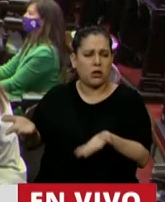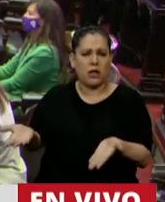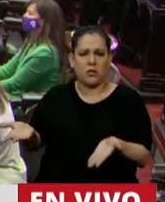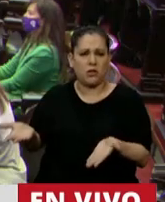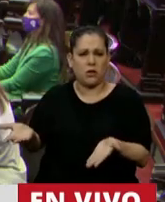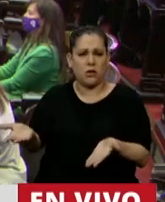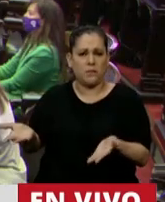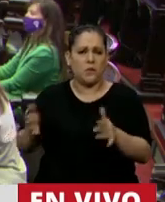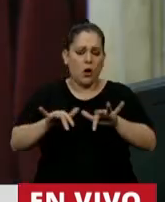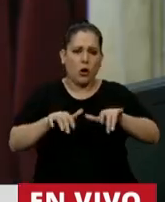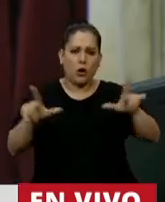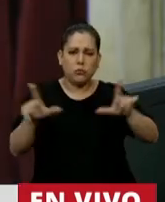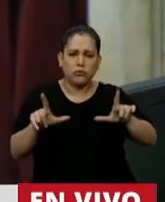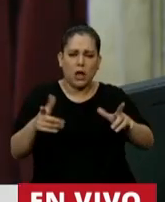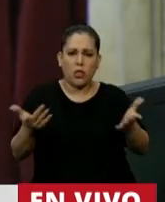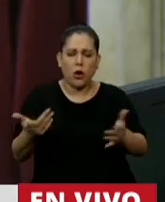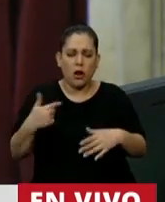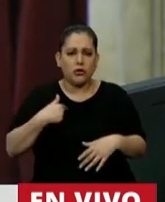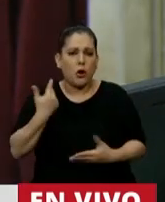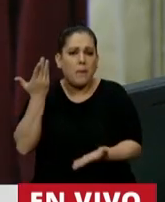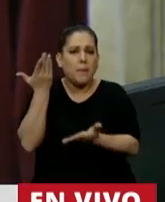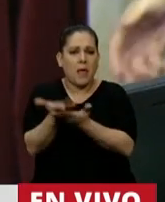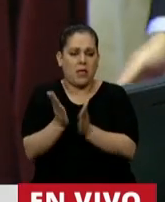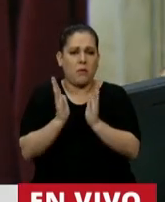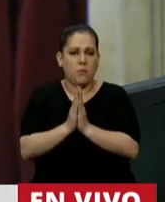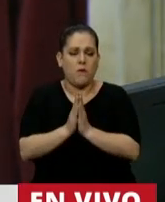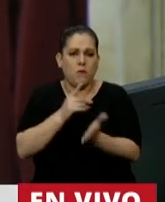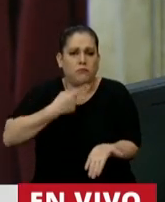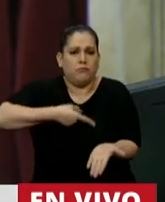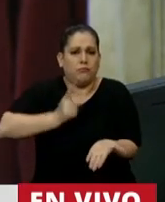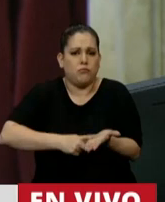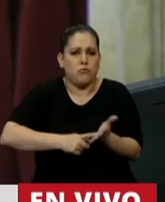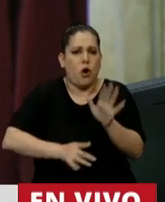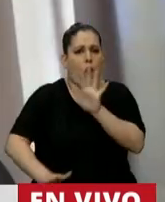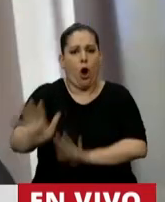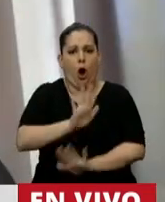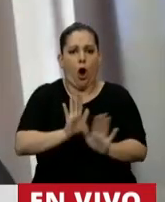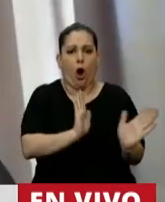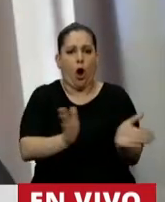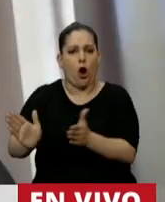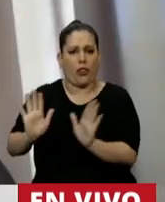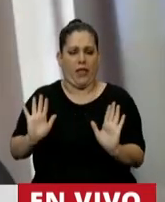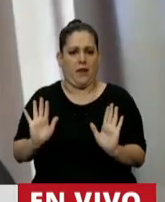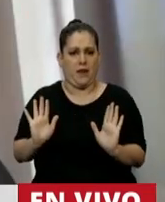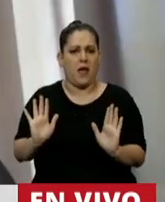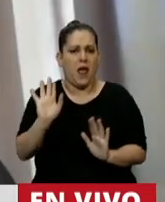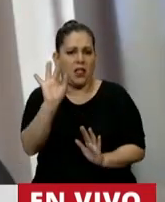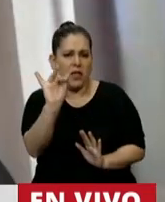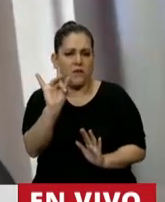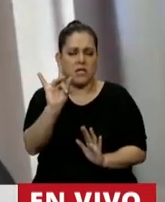desde la computadoras open de una noción de orden me cuesta mucho trabajo seguir la acción